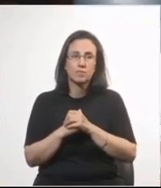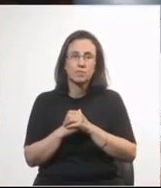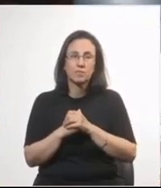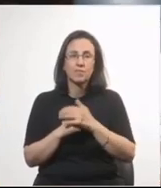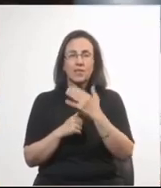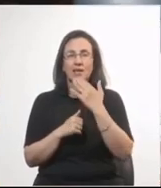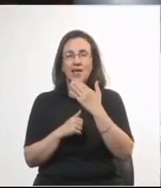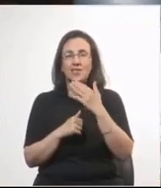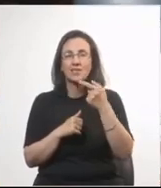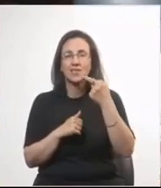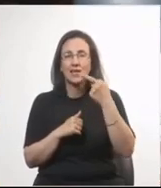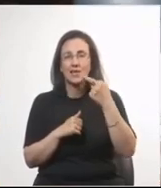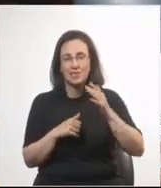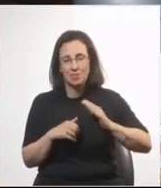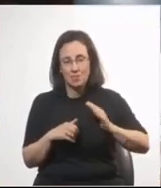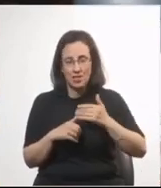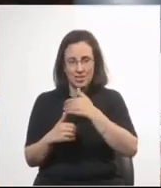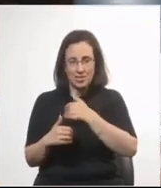Muchas gracias, Presidenta.